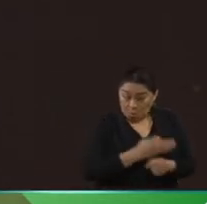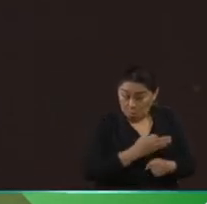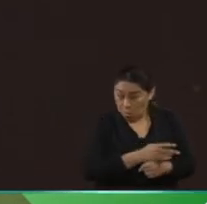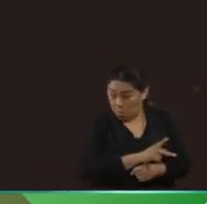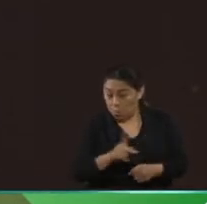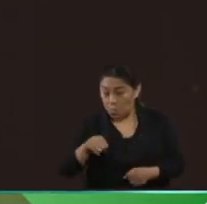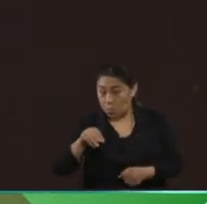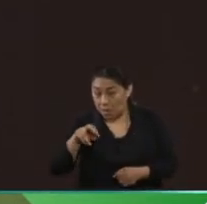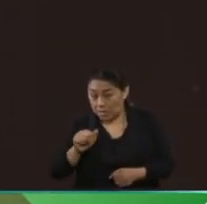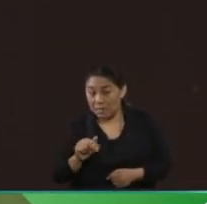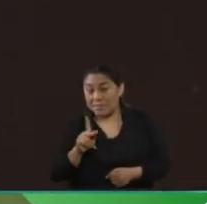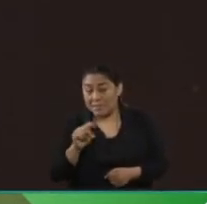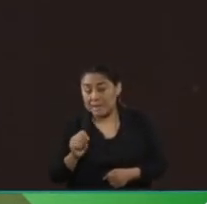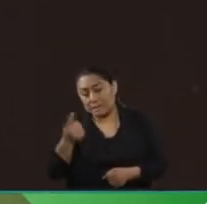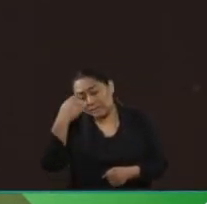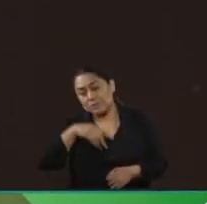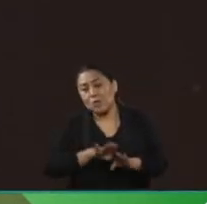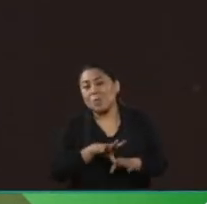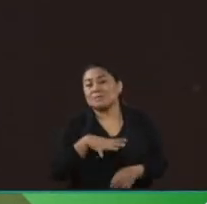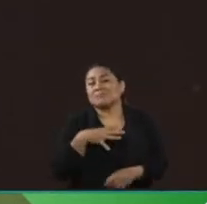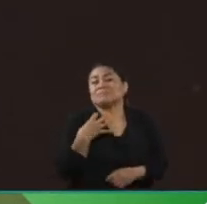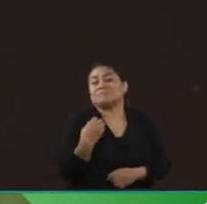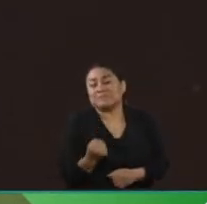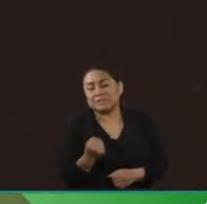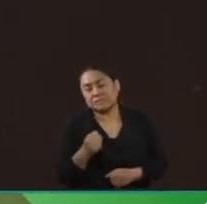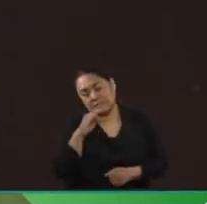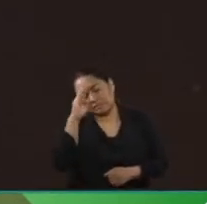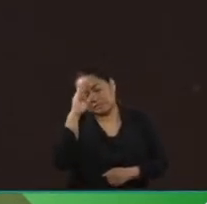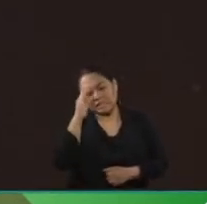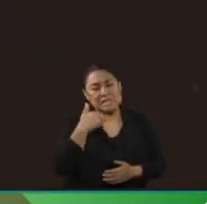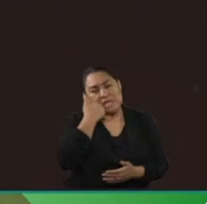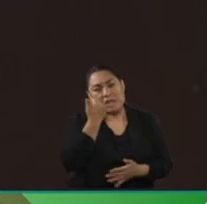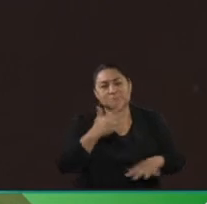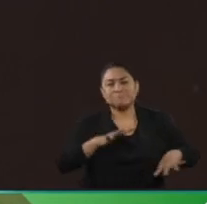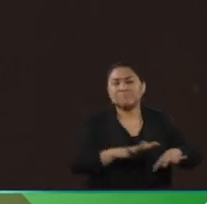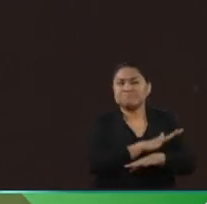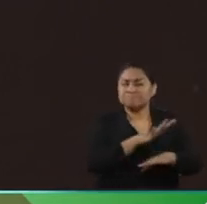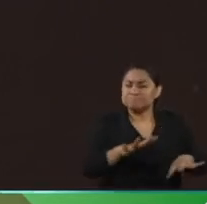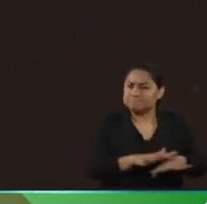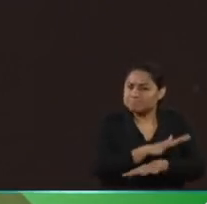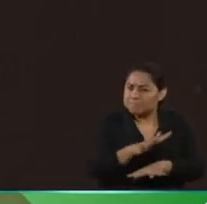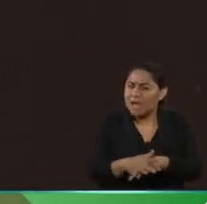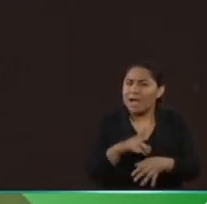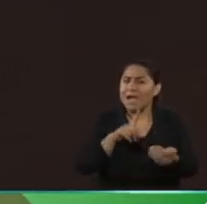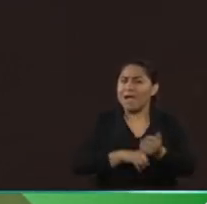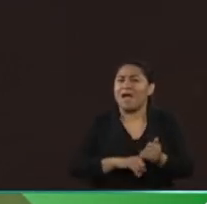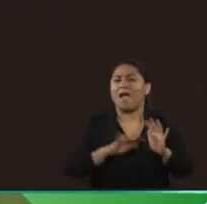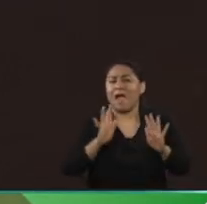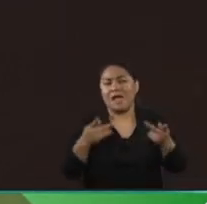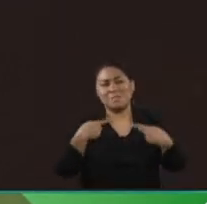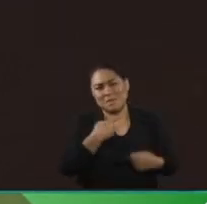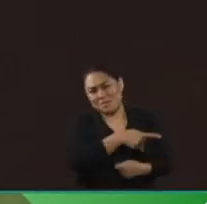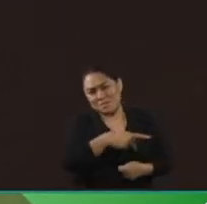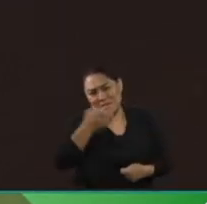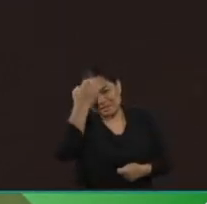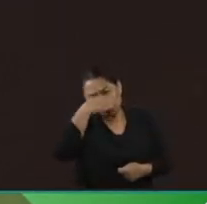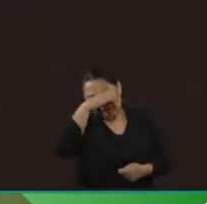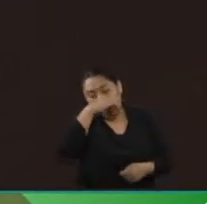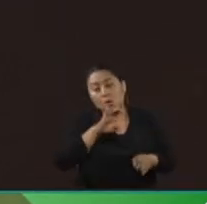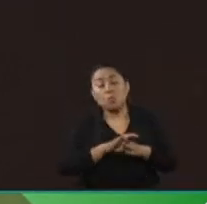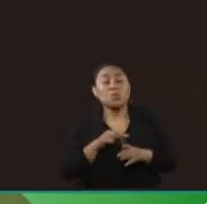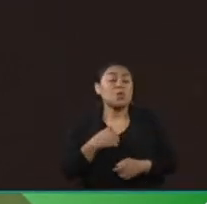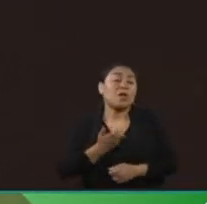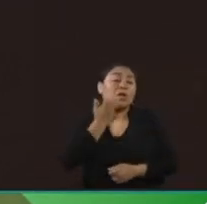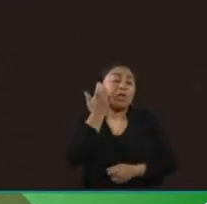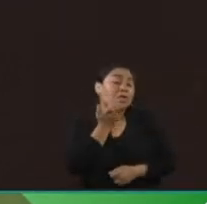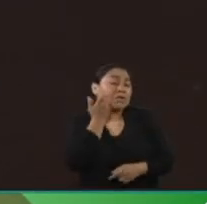embriagada por su poder ha decidido sustituir el rigor académico y profesional por el capricho del Azar